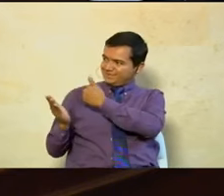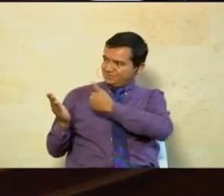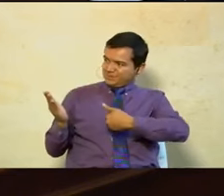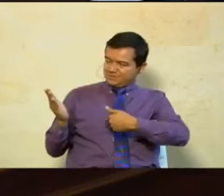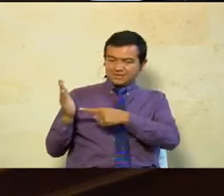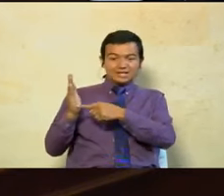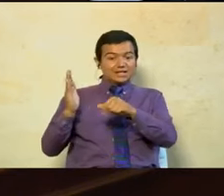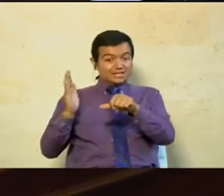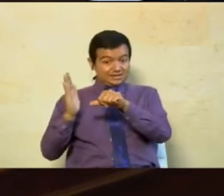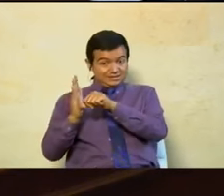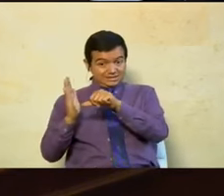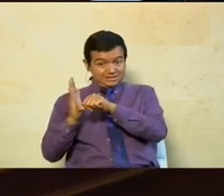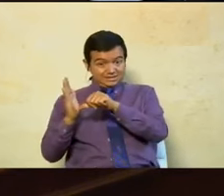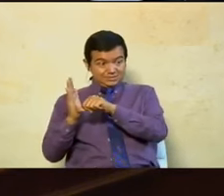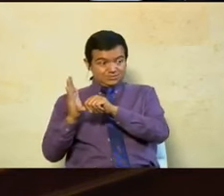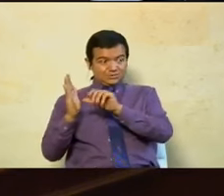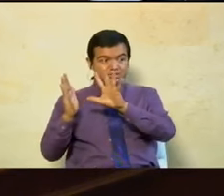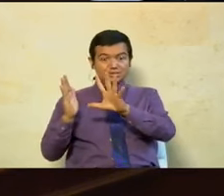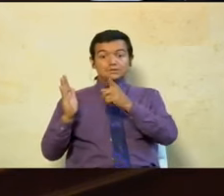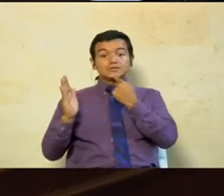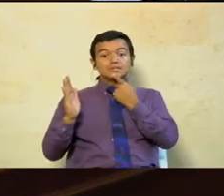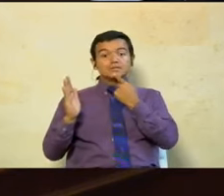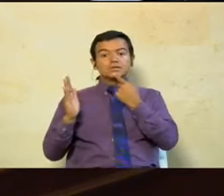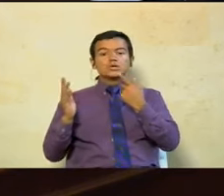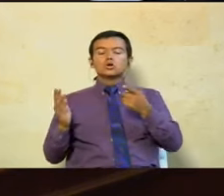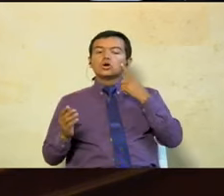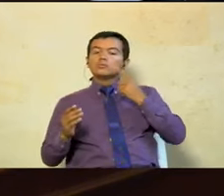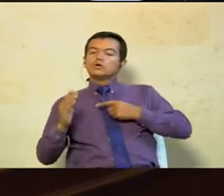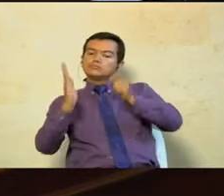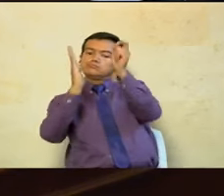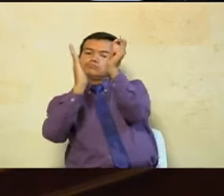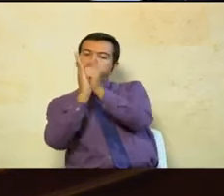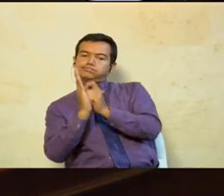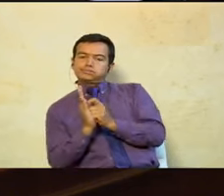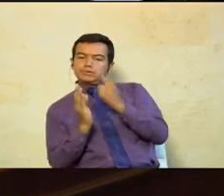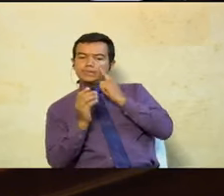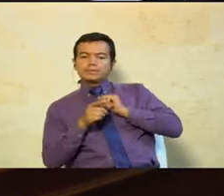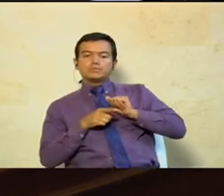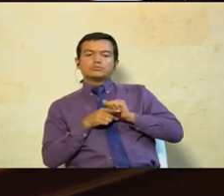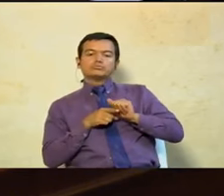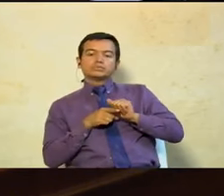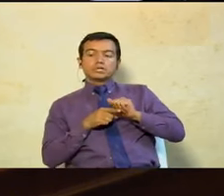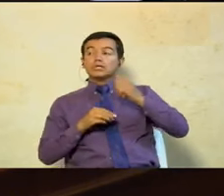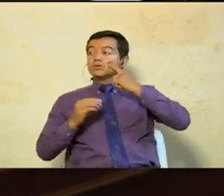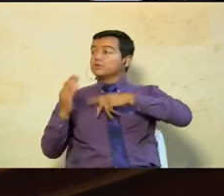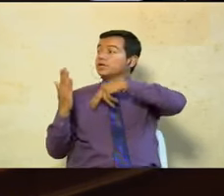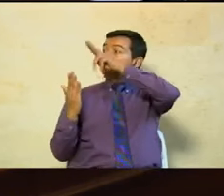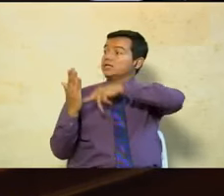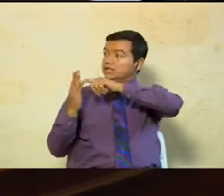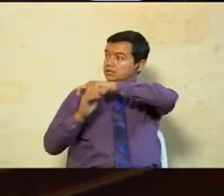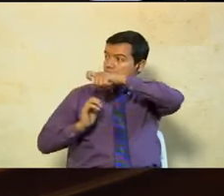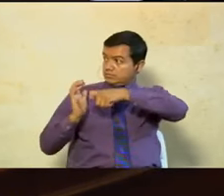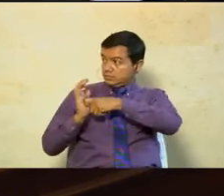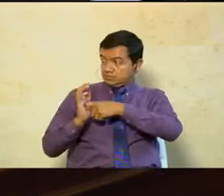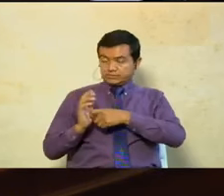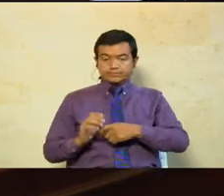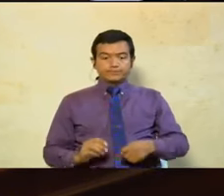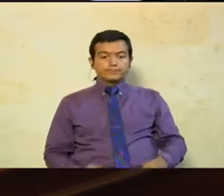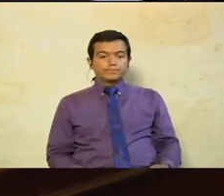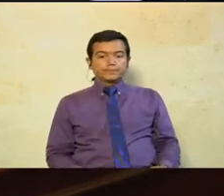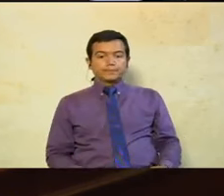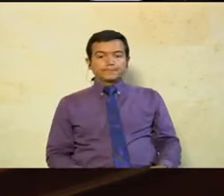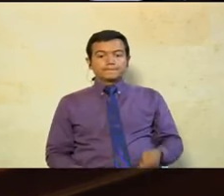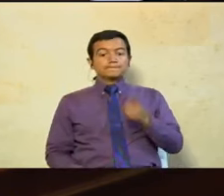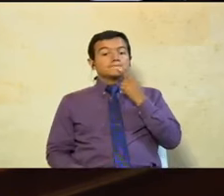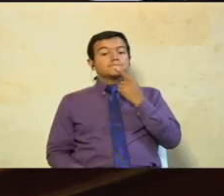artículo quinto dice que requisitos para el ejercicio profesional y se lo voy a leer con pena de usted